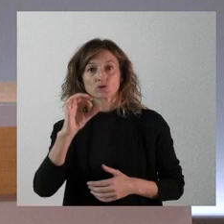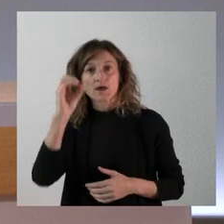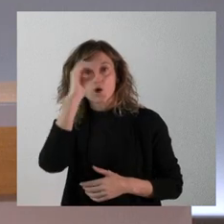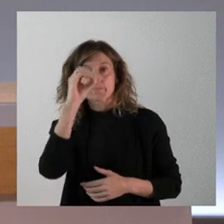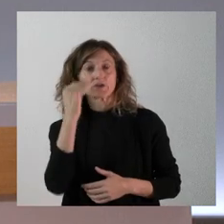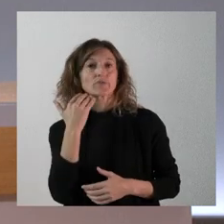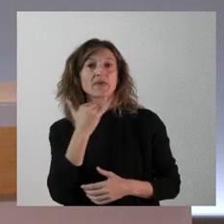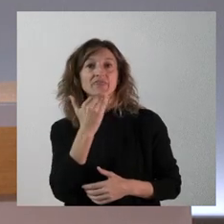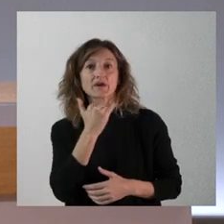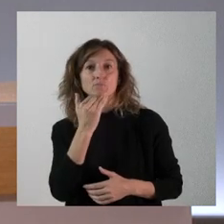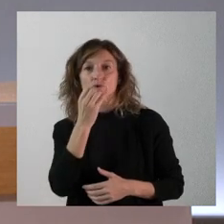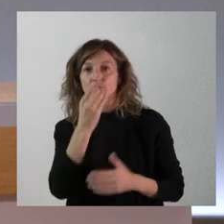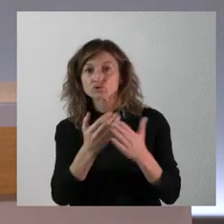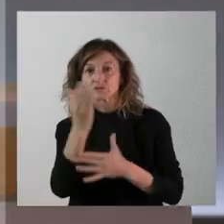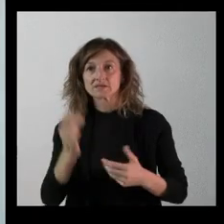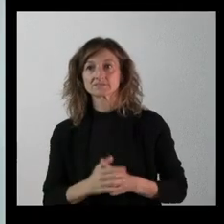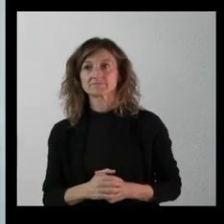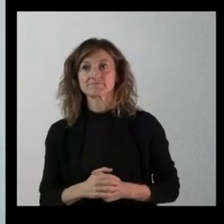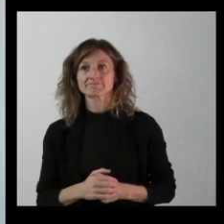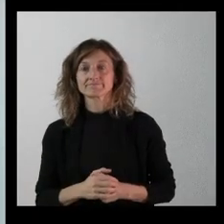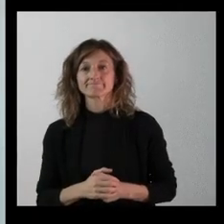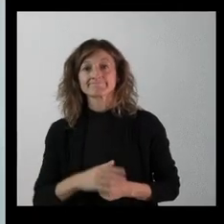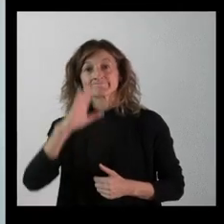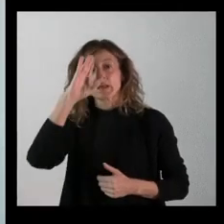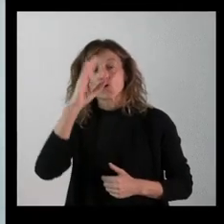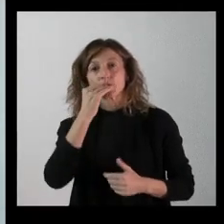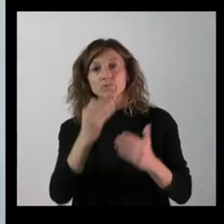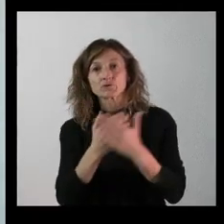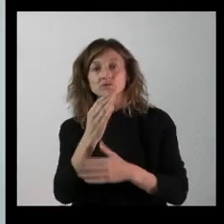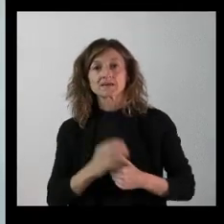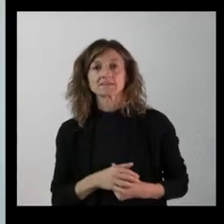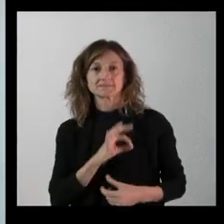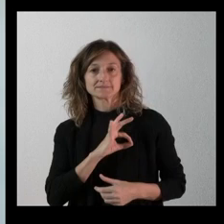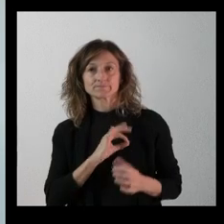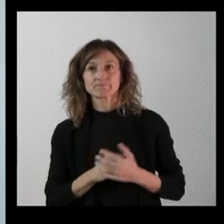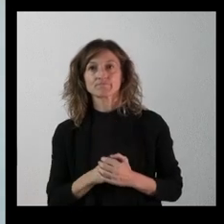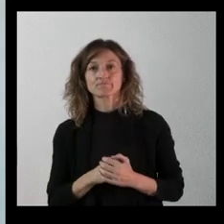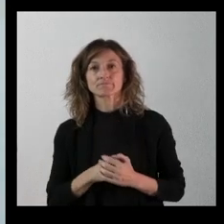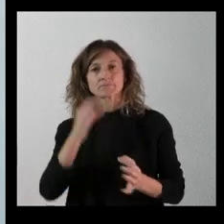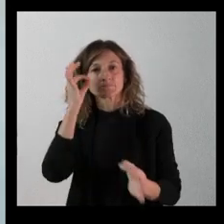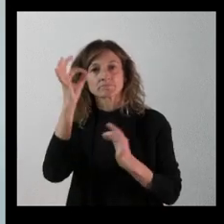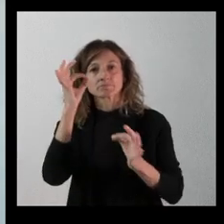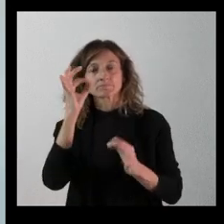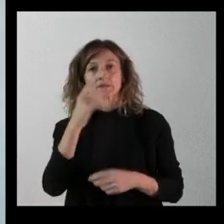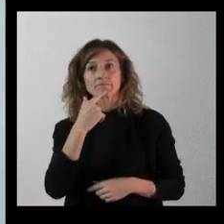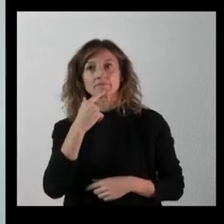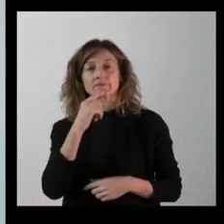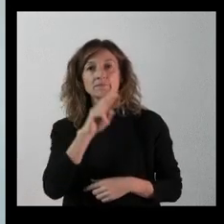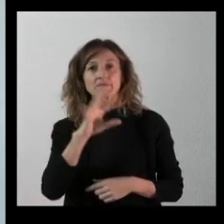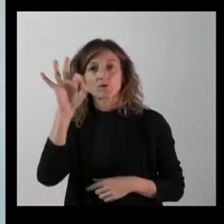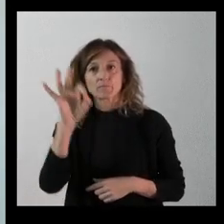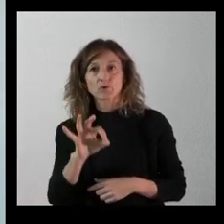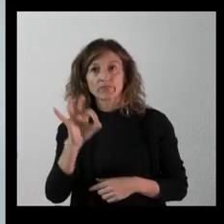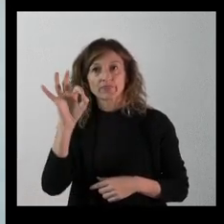Zamora Carlos buenos días Hola Buenos días señor una precisión se supone que este 25%